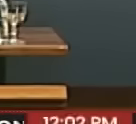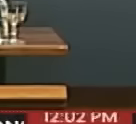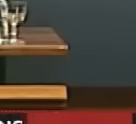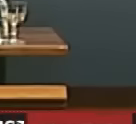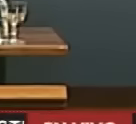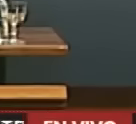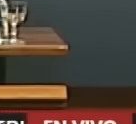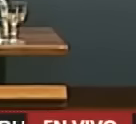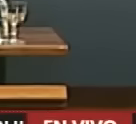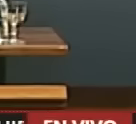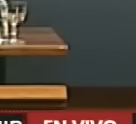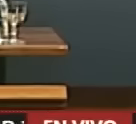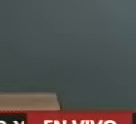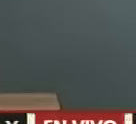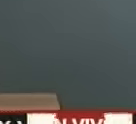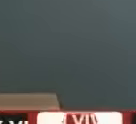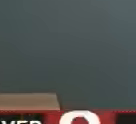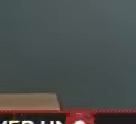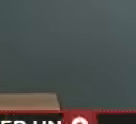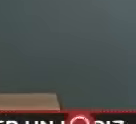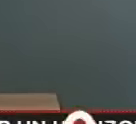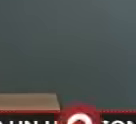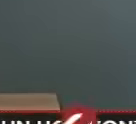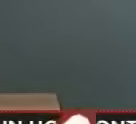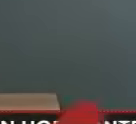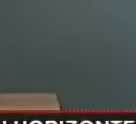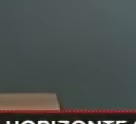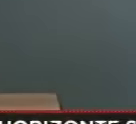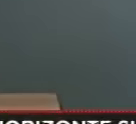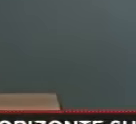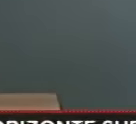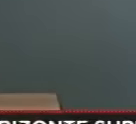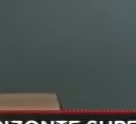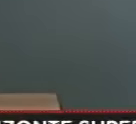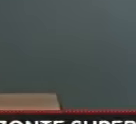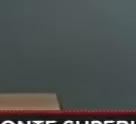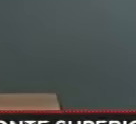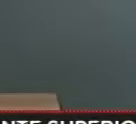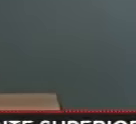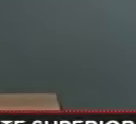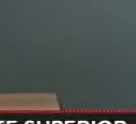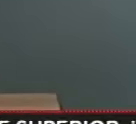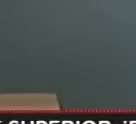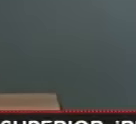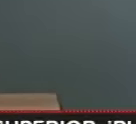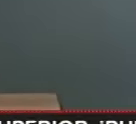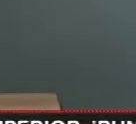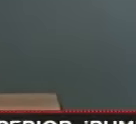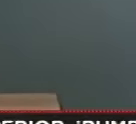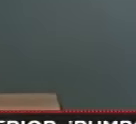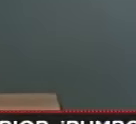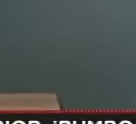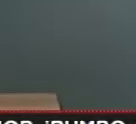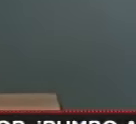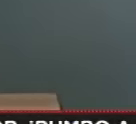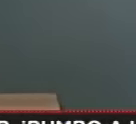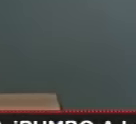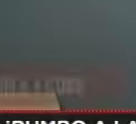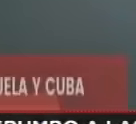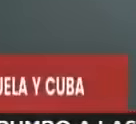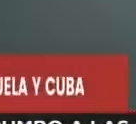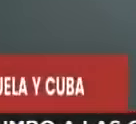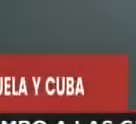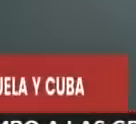experiencias que tenemos tanto el Ministerio Público como la Fiscalía General de la República de Cuba.